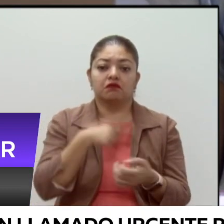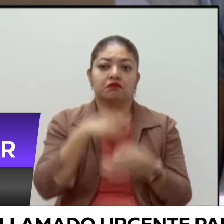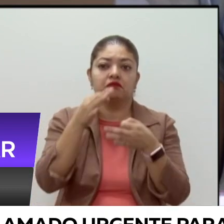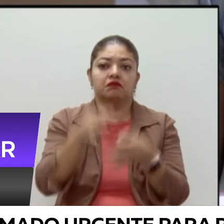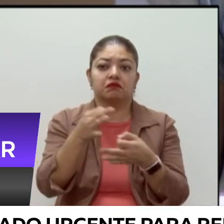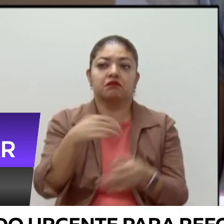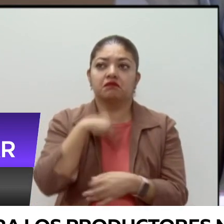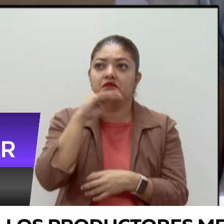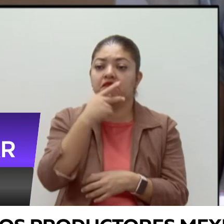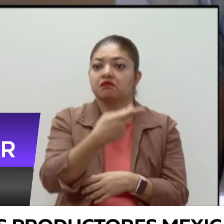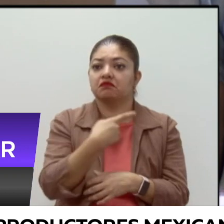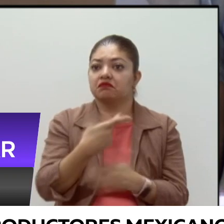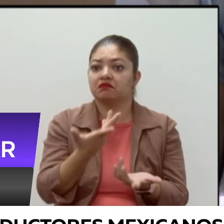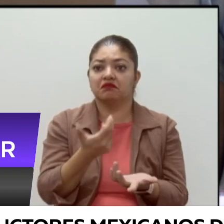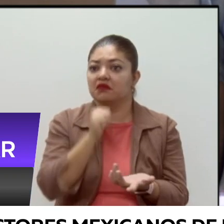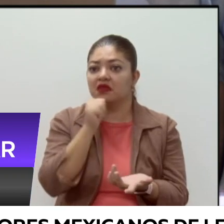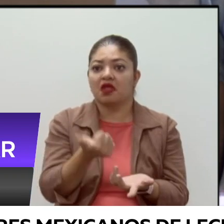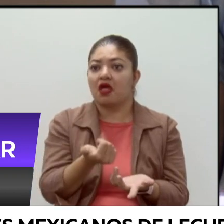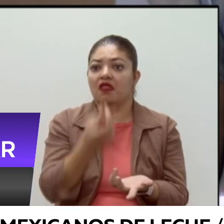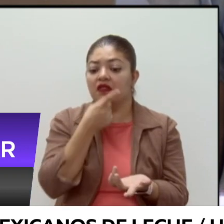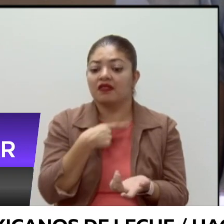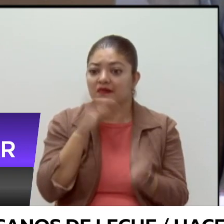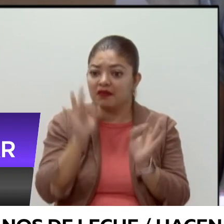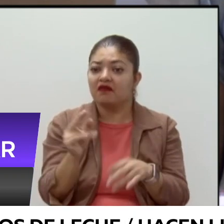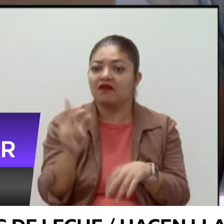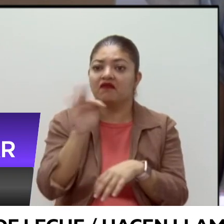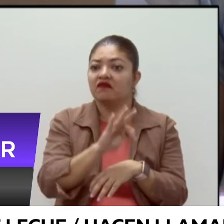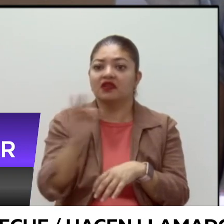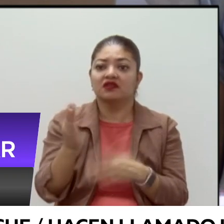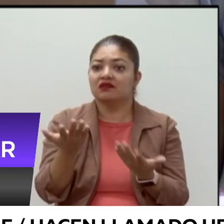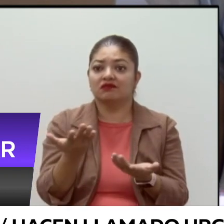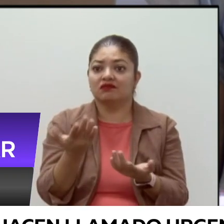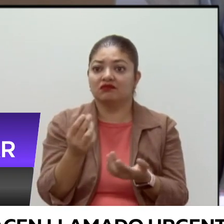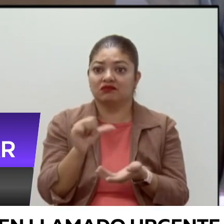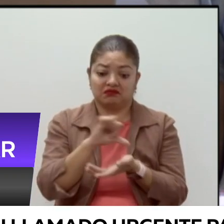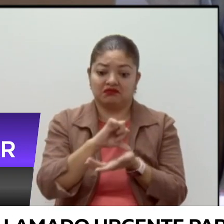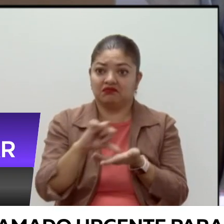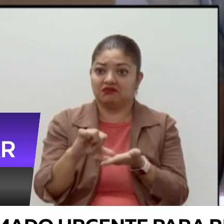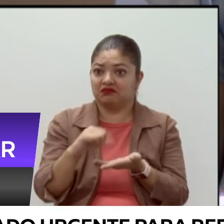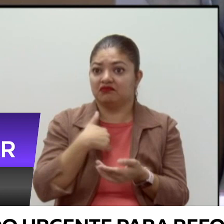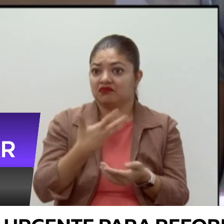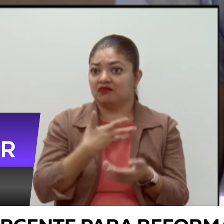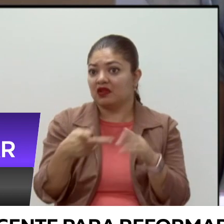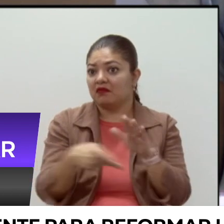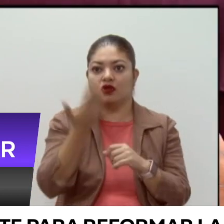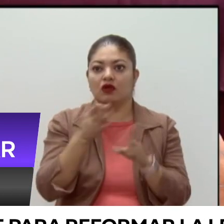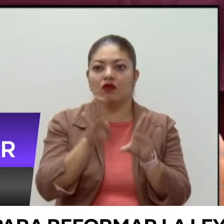ocupa el primer lugar en la lista infantil y juvenil, por su edad podría pasar a la lista de adultos en el lugar 4000 o